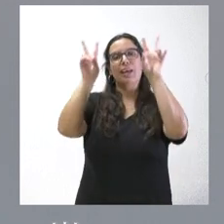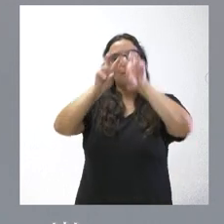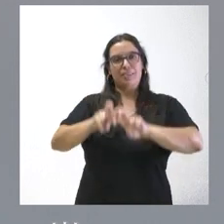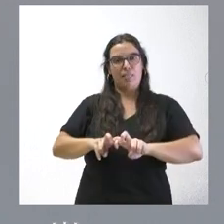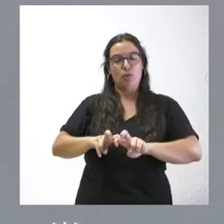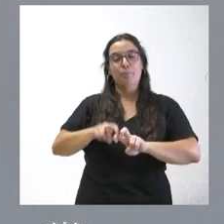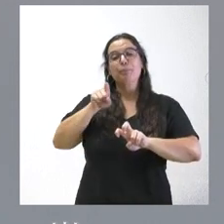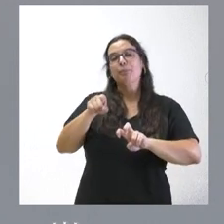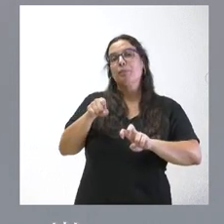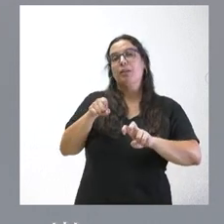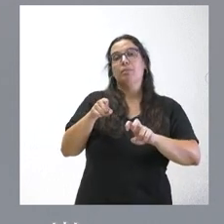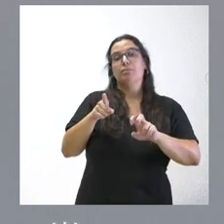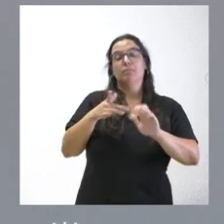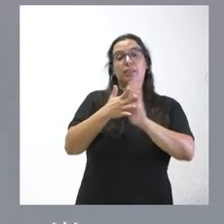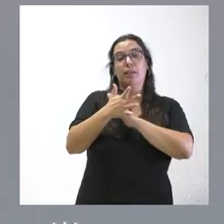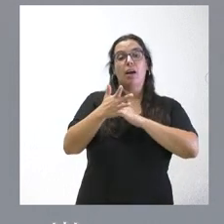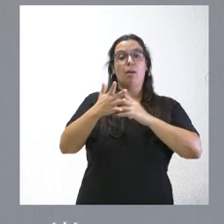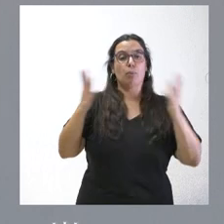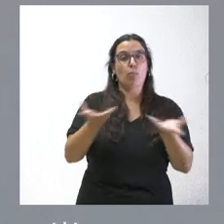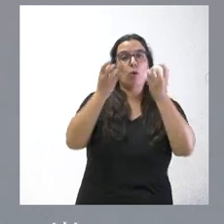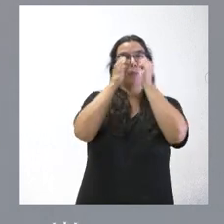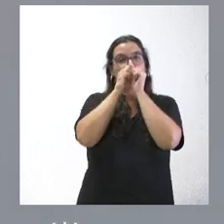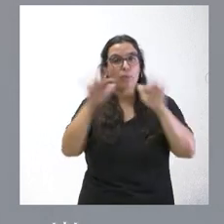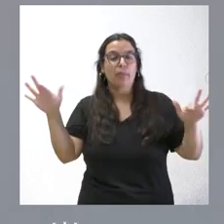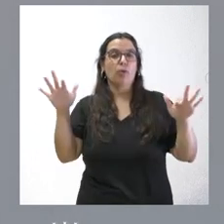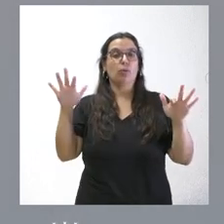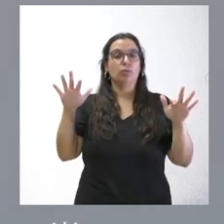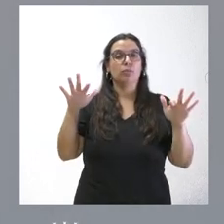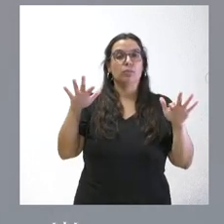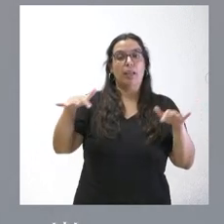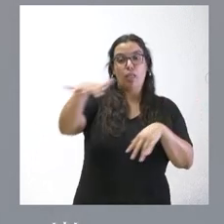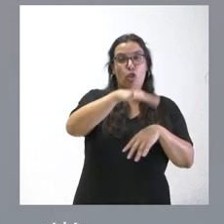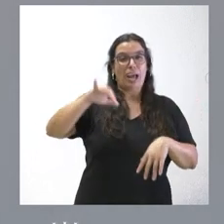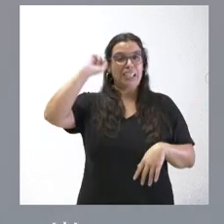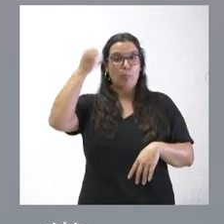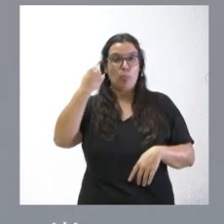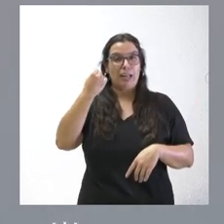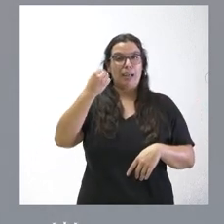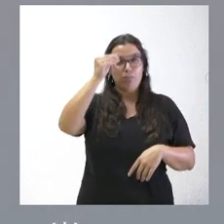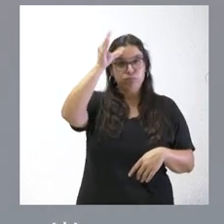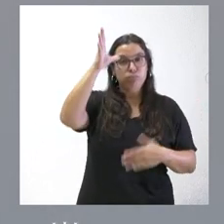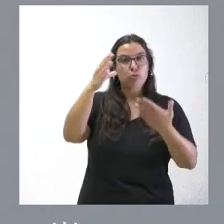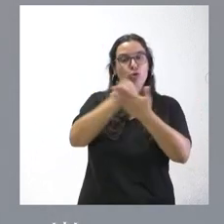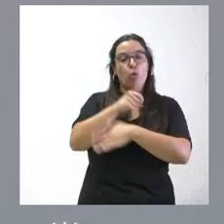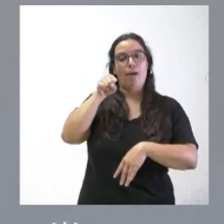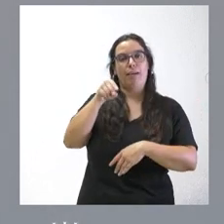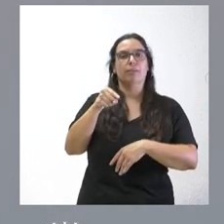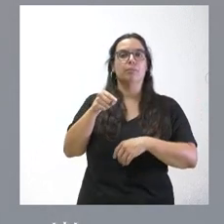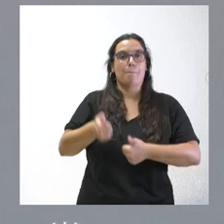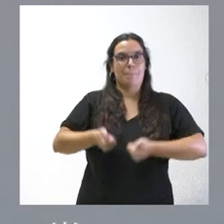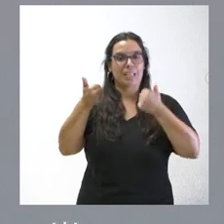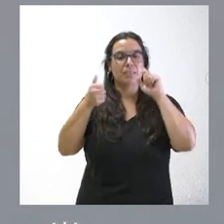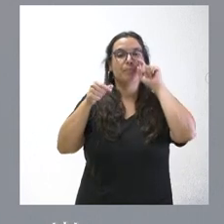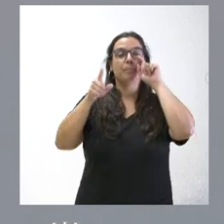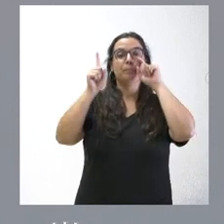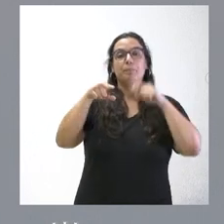que va a incrementar esta promoción y divulgación de todo lo que es el complejo de atapuerca se va a crear un nuevo espacio que va